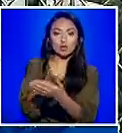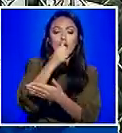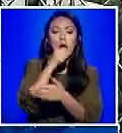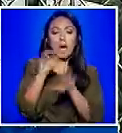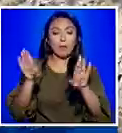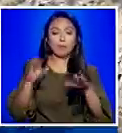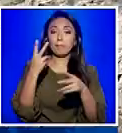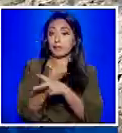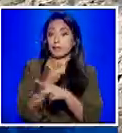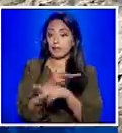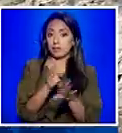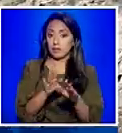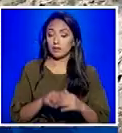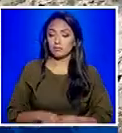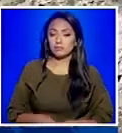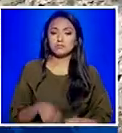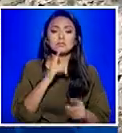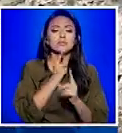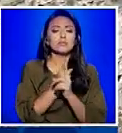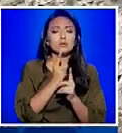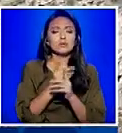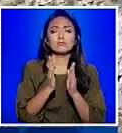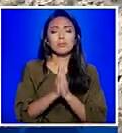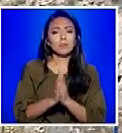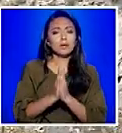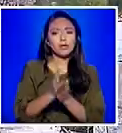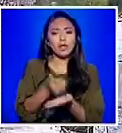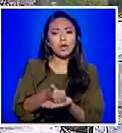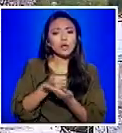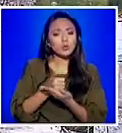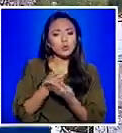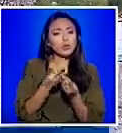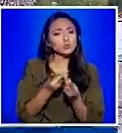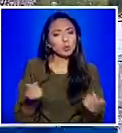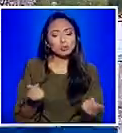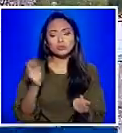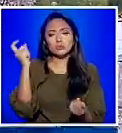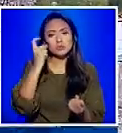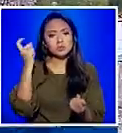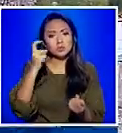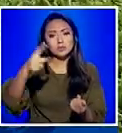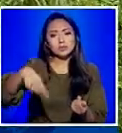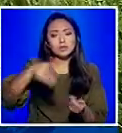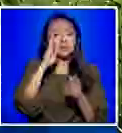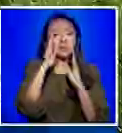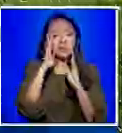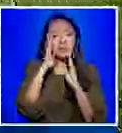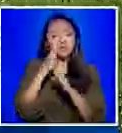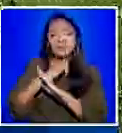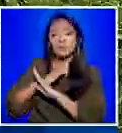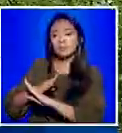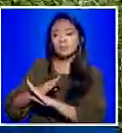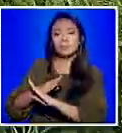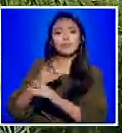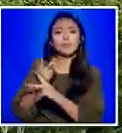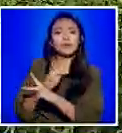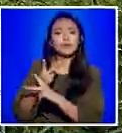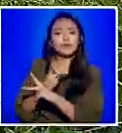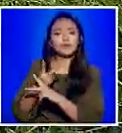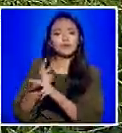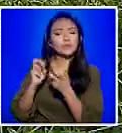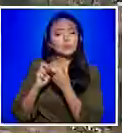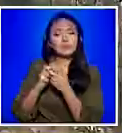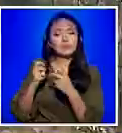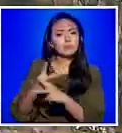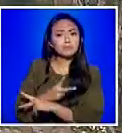en peligro de irse. Por ello, los moradores demandan medidas que den soluciones permanentes, que los libren del peligro y posibles